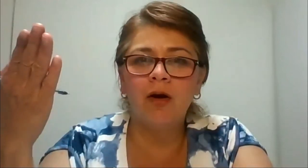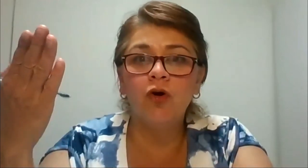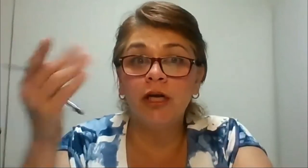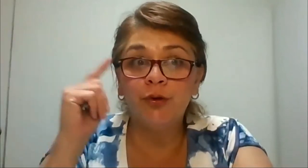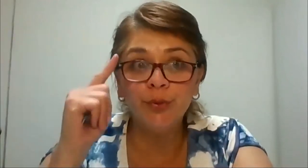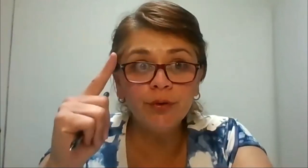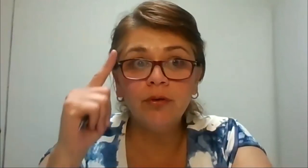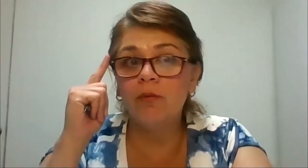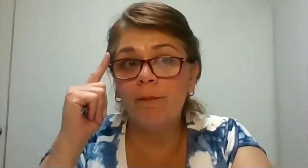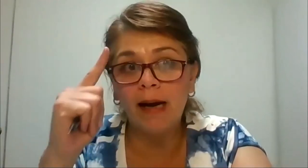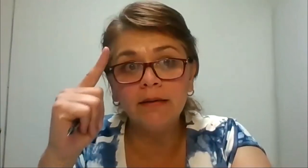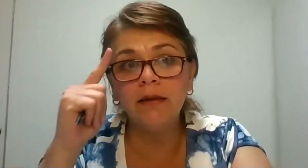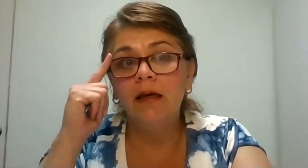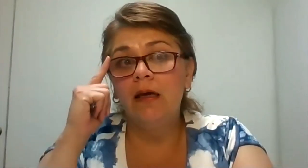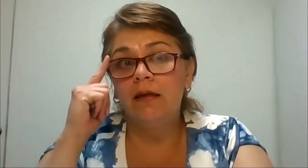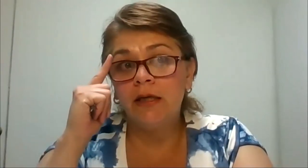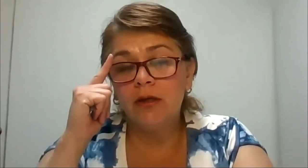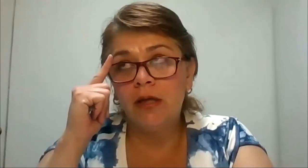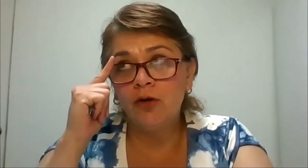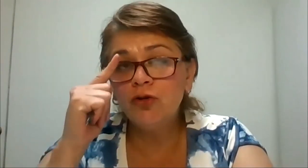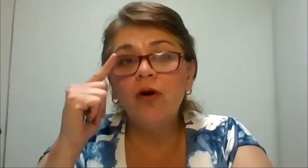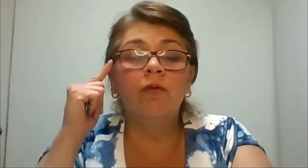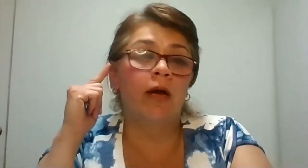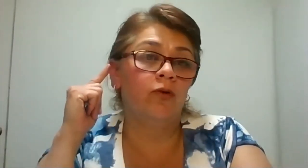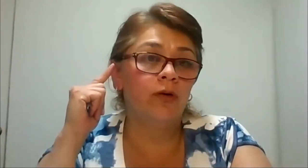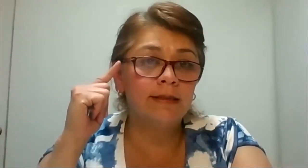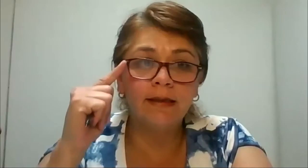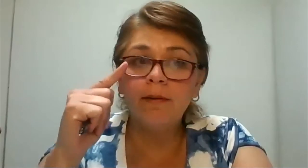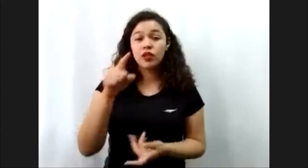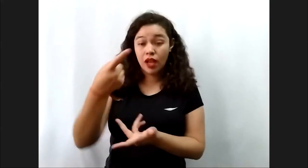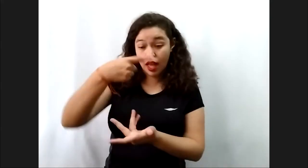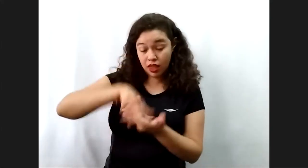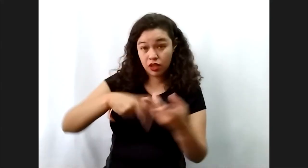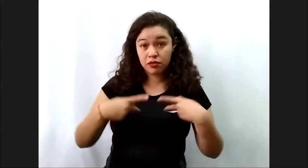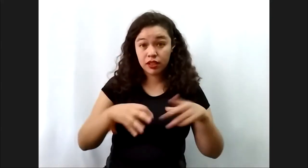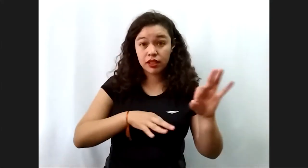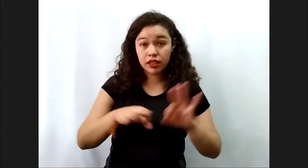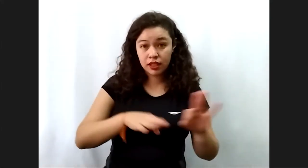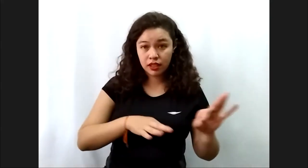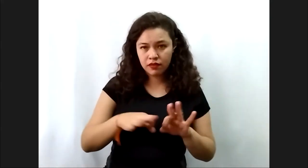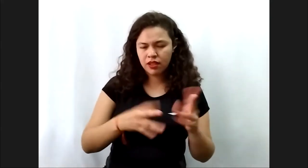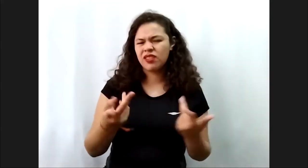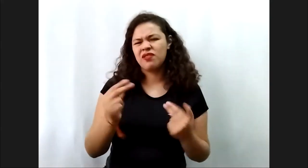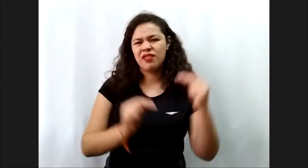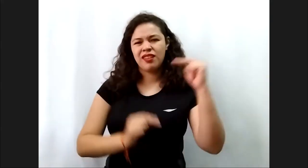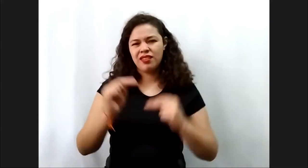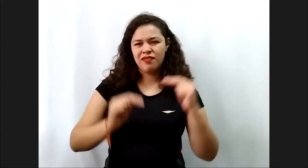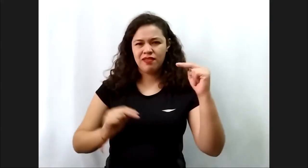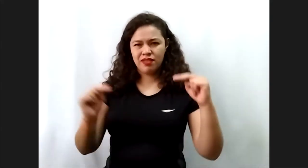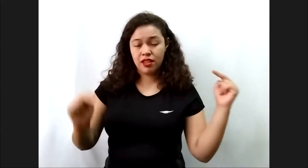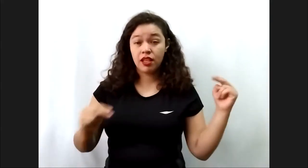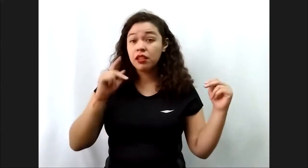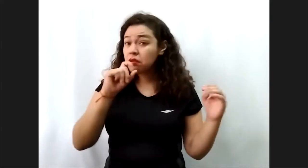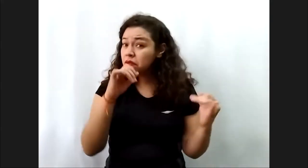de valor. Y tú, como parte de los colaboradores, trabajador, según el nivel en el que te encuentras, también le estás